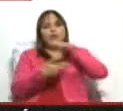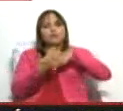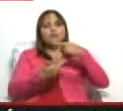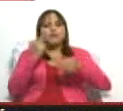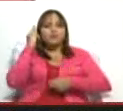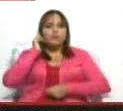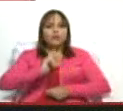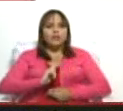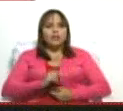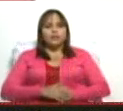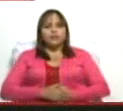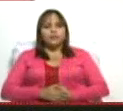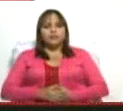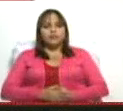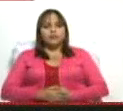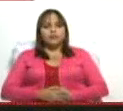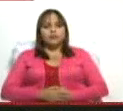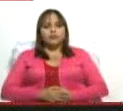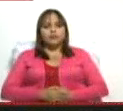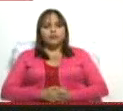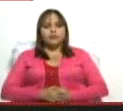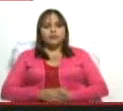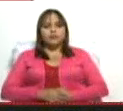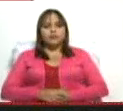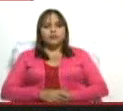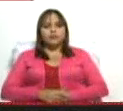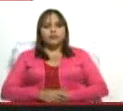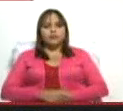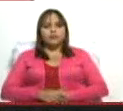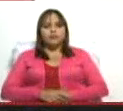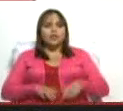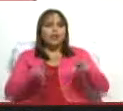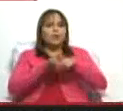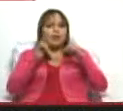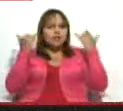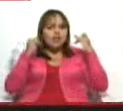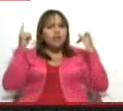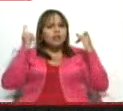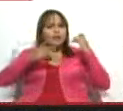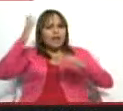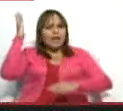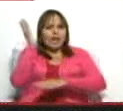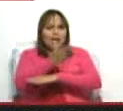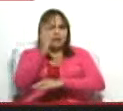Bolivariana. Así como celebramos, condenamos también